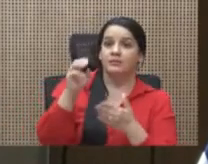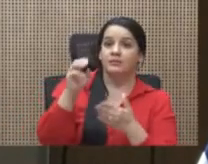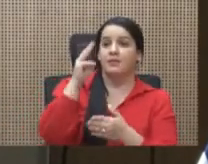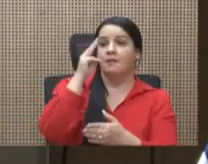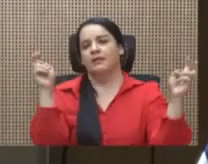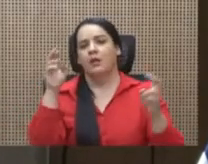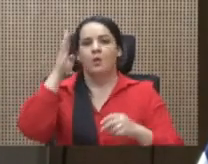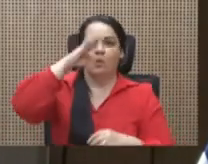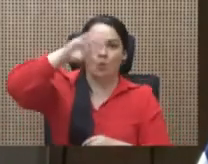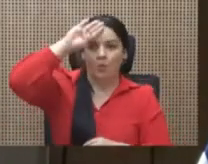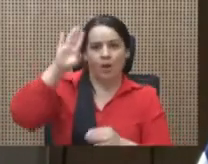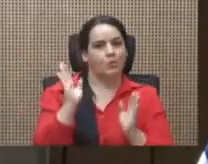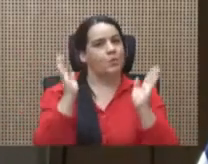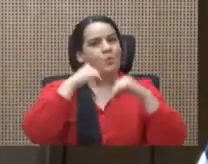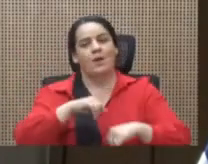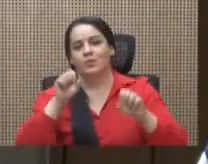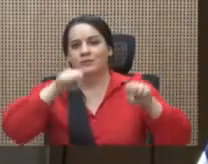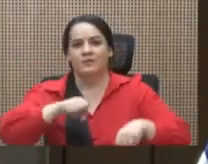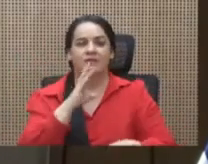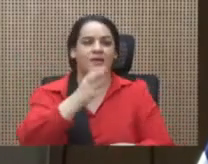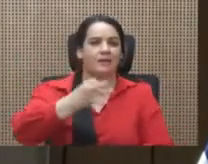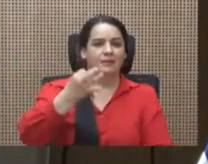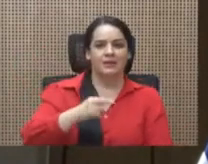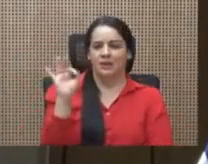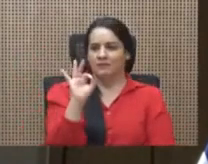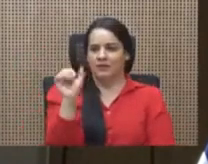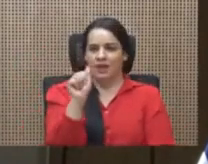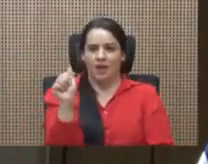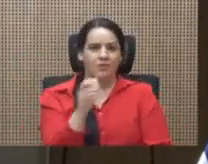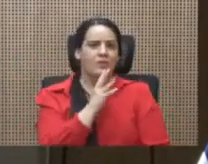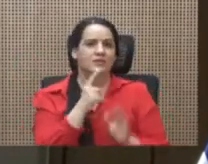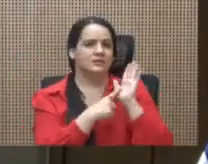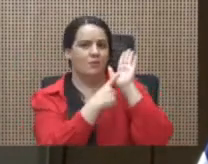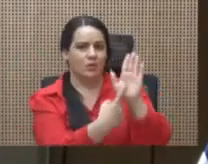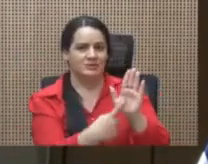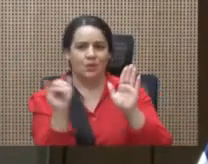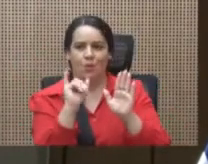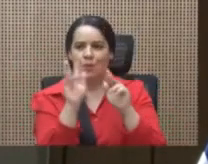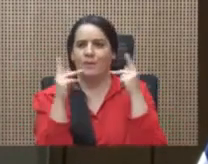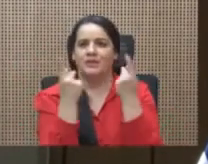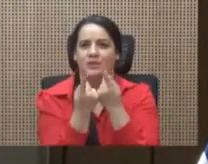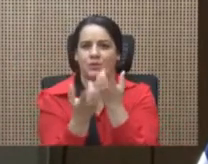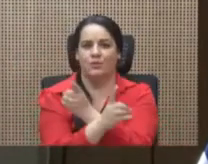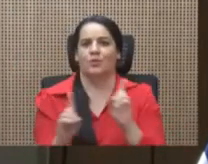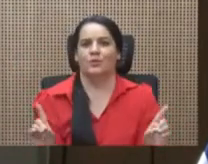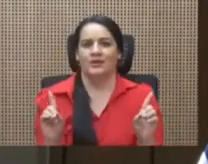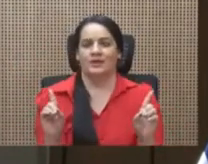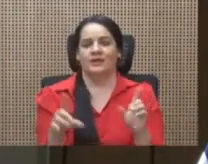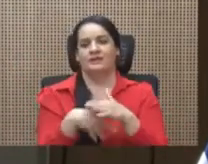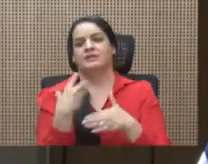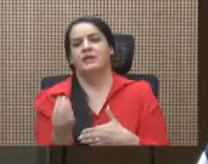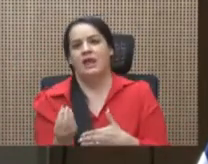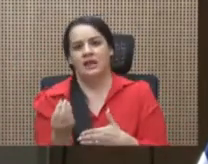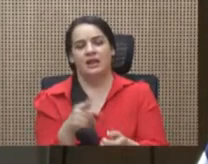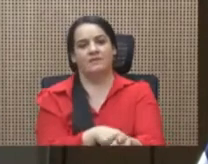posibilidad de que el Frente Amplio realmente se manifieste como un partido democrático. se le sale la vena